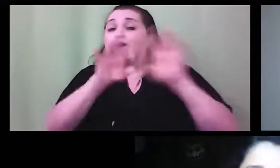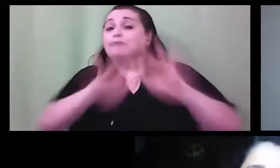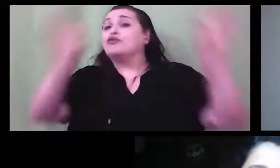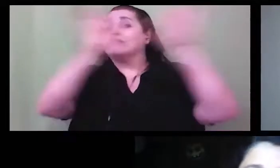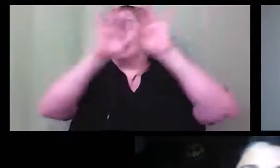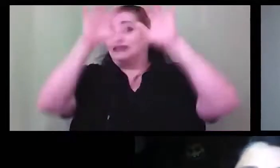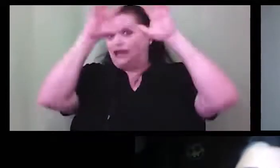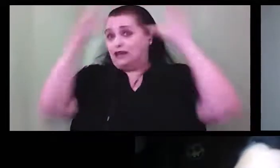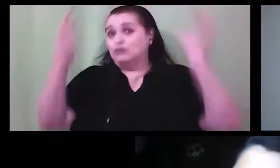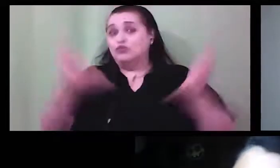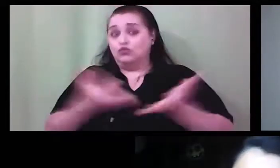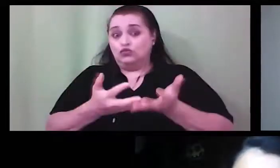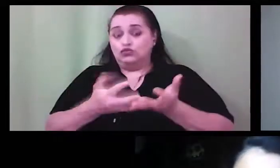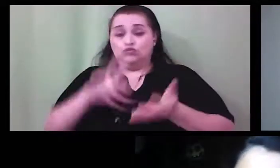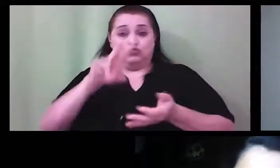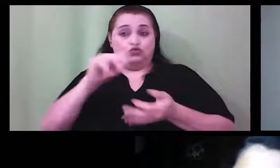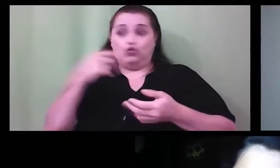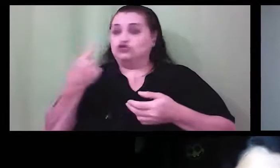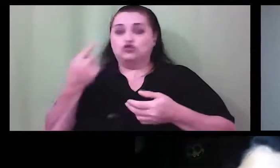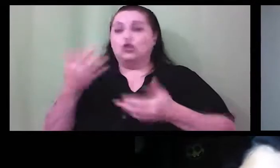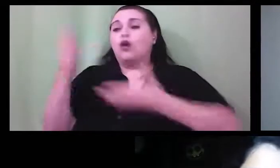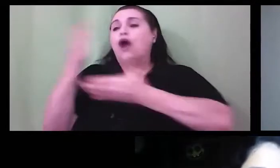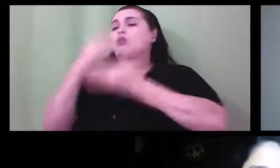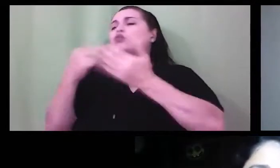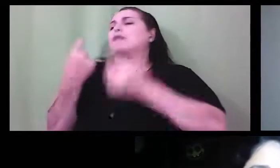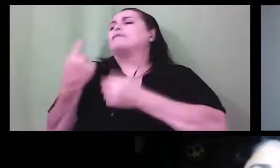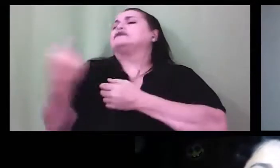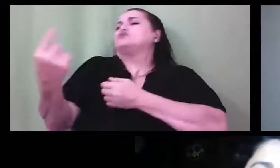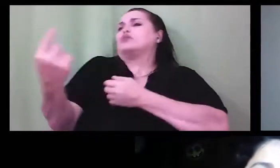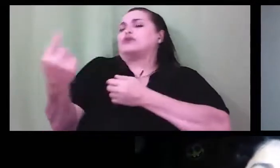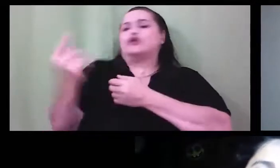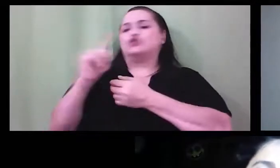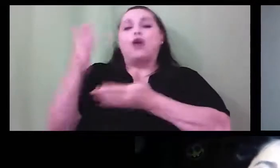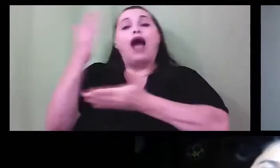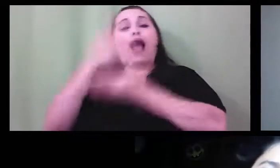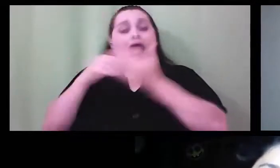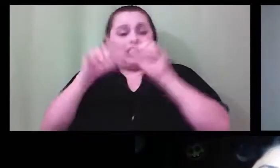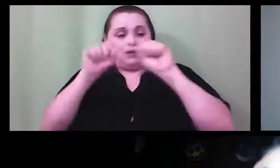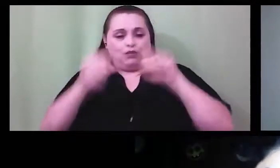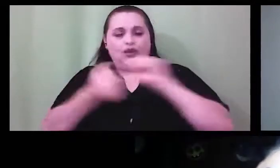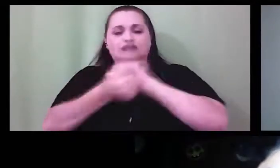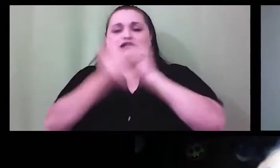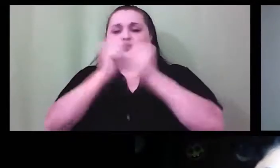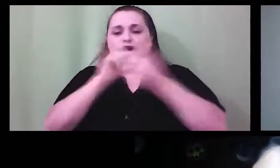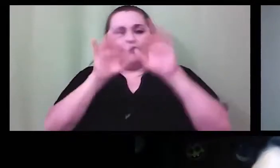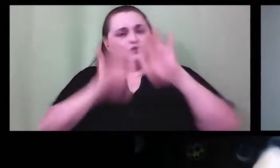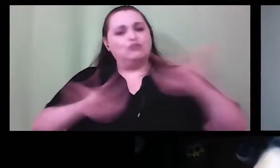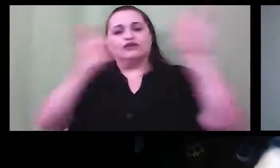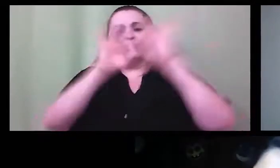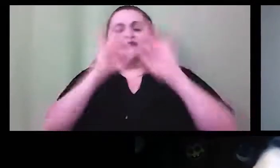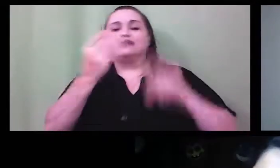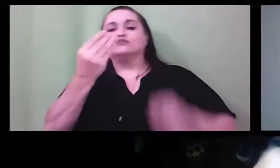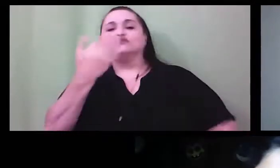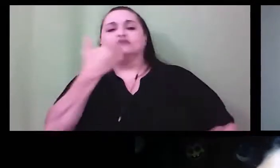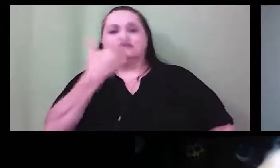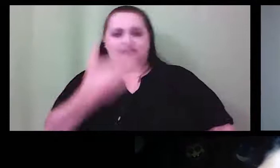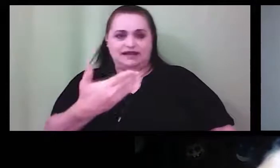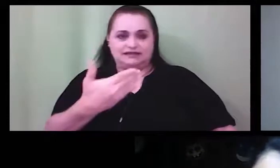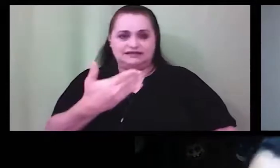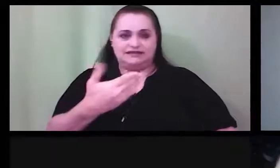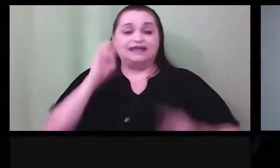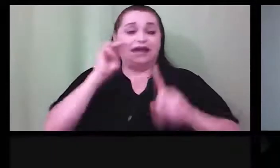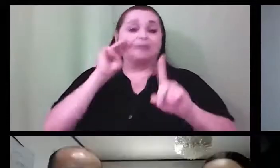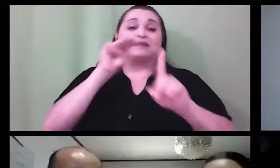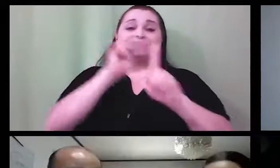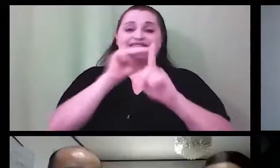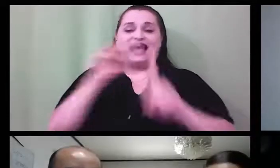sea, no es solo alguien por ahí, sino alguien que puede hacer un cambio importante. Muchas gracias. El mensaje